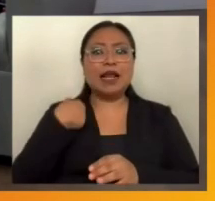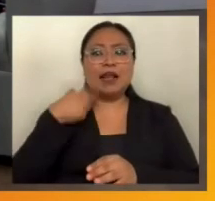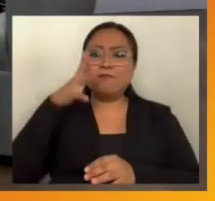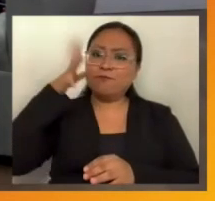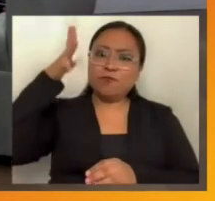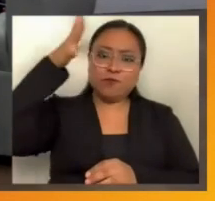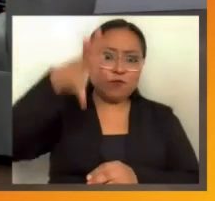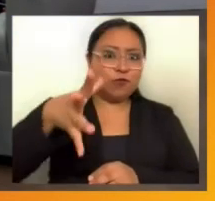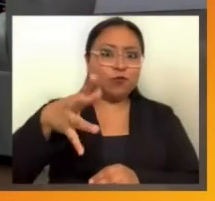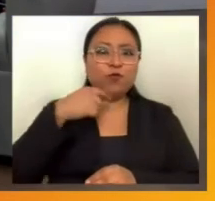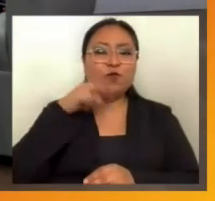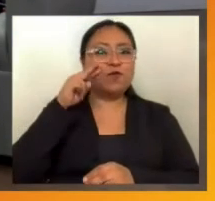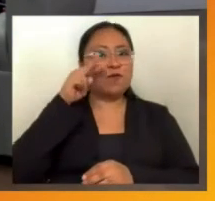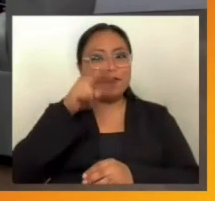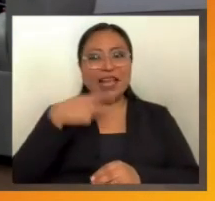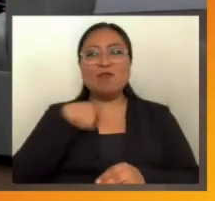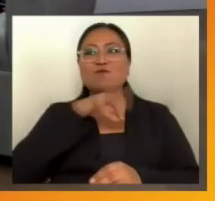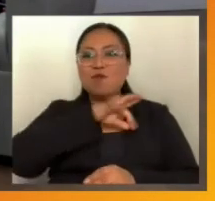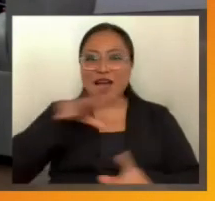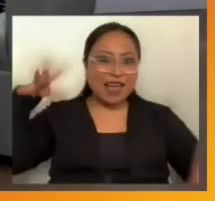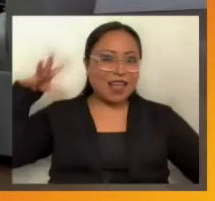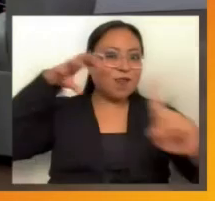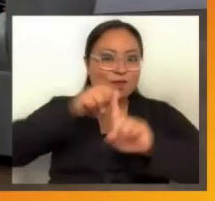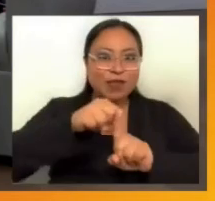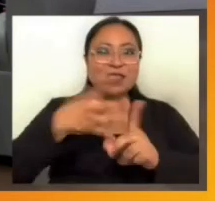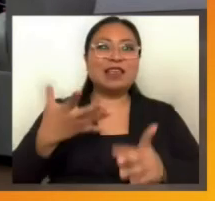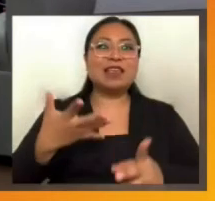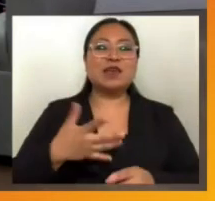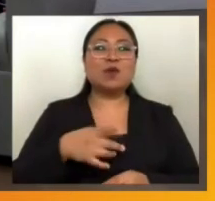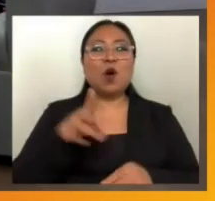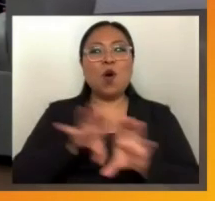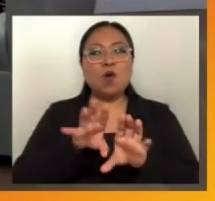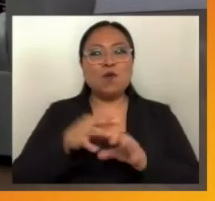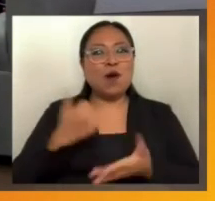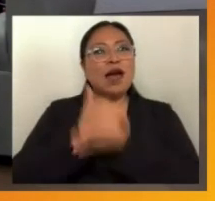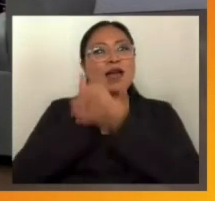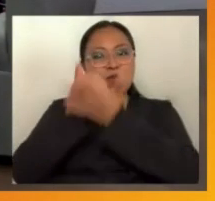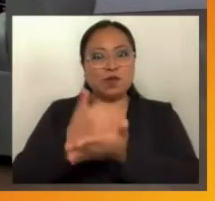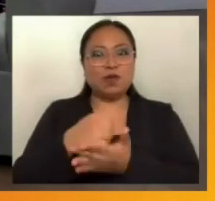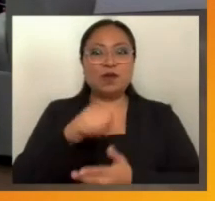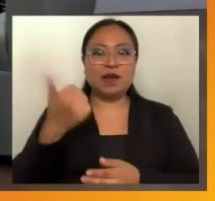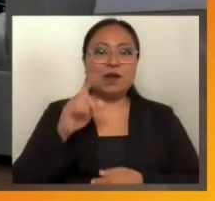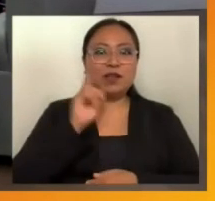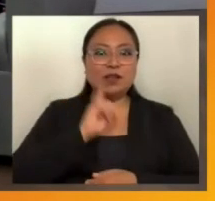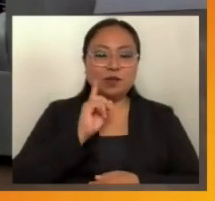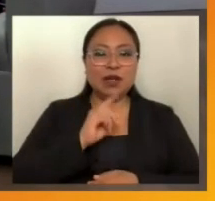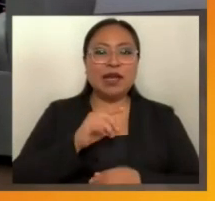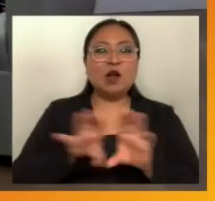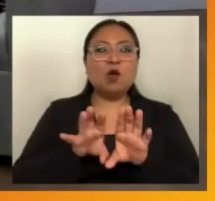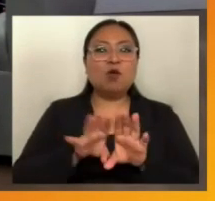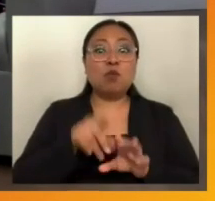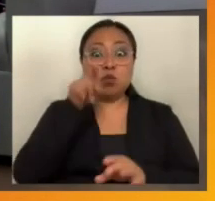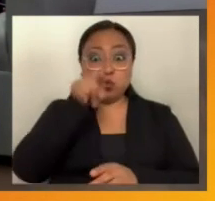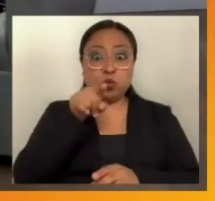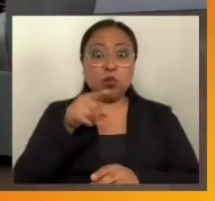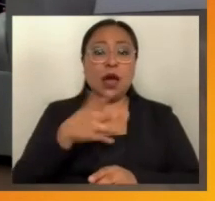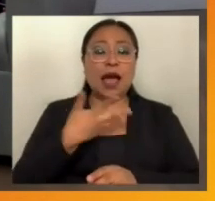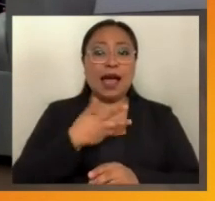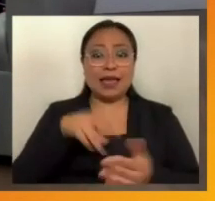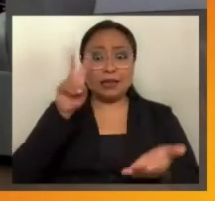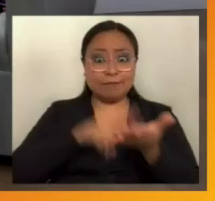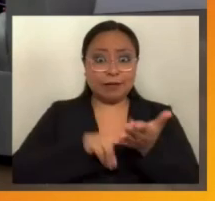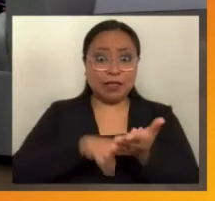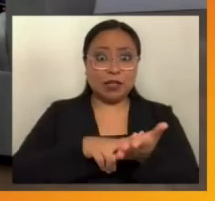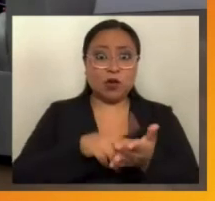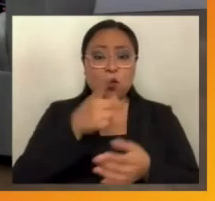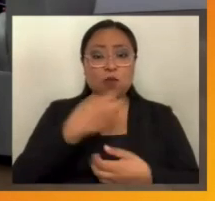contagiar este ánimo, estas ganas de ayudarnos, de ser una persona con una voz que es un ejemplo,